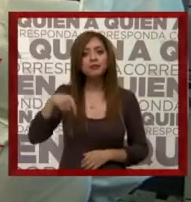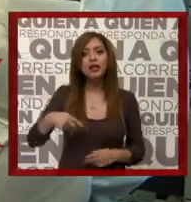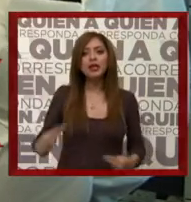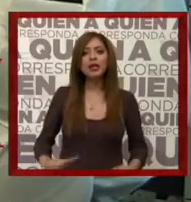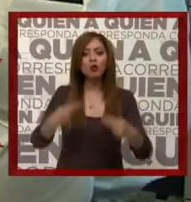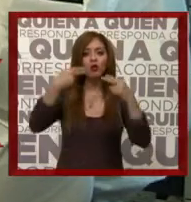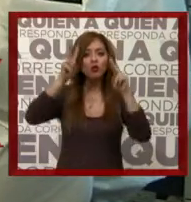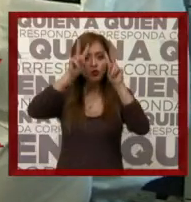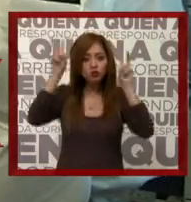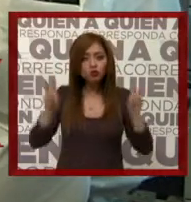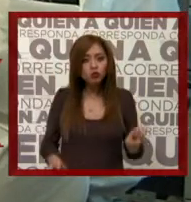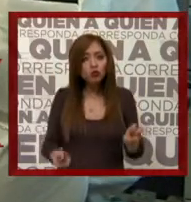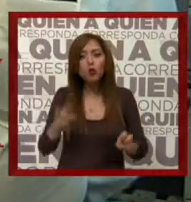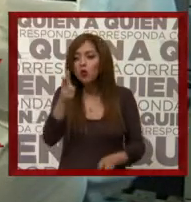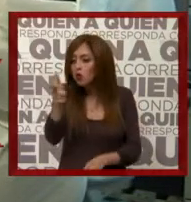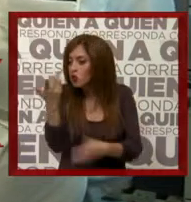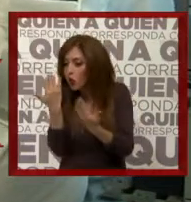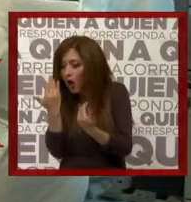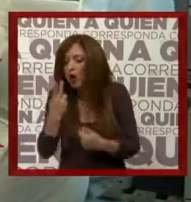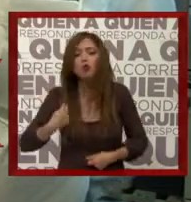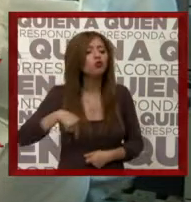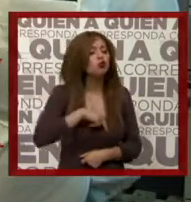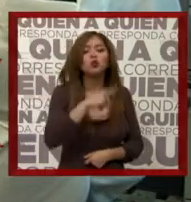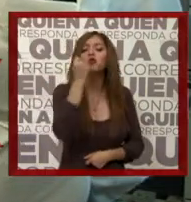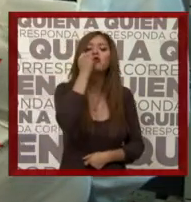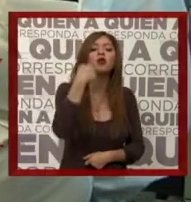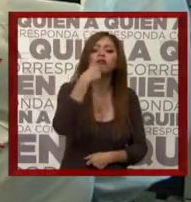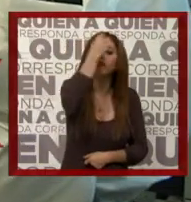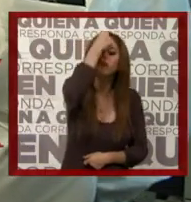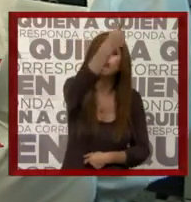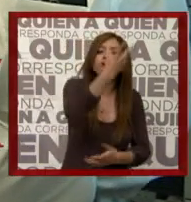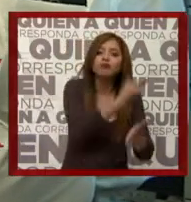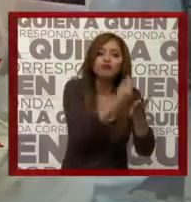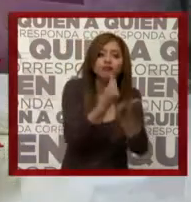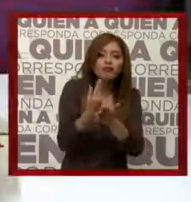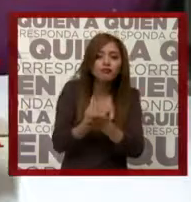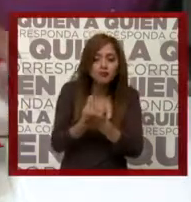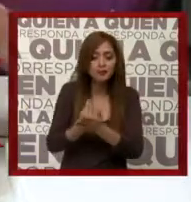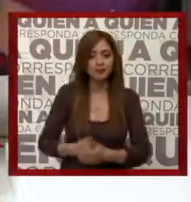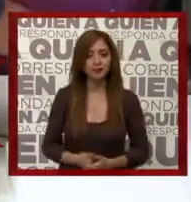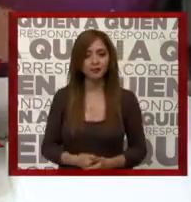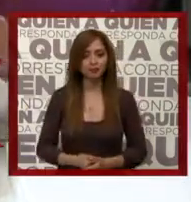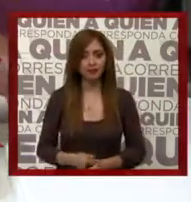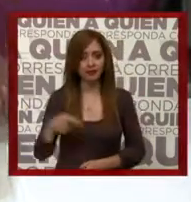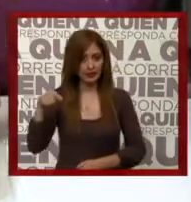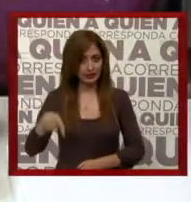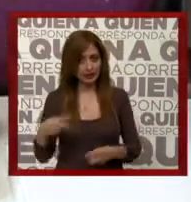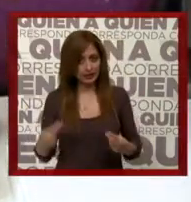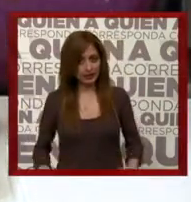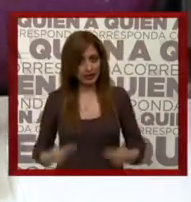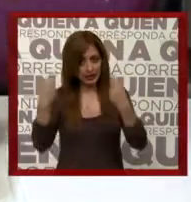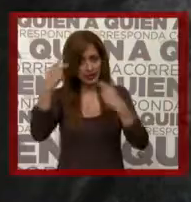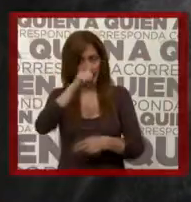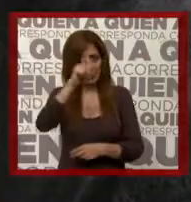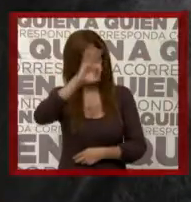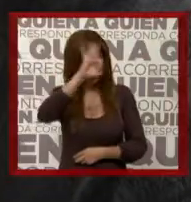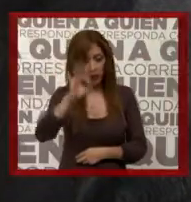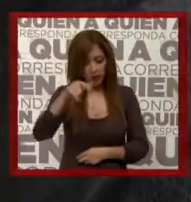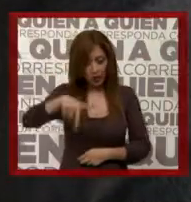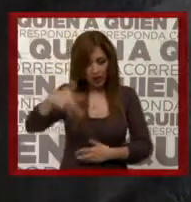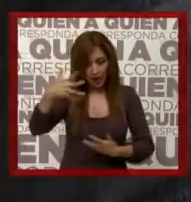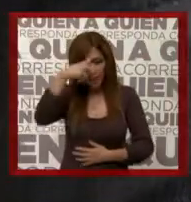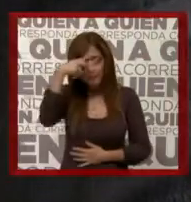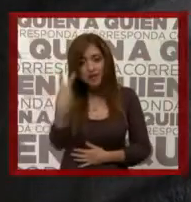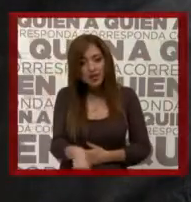es, si no existe, lo inventamos. Pero lo importante es que funcionen las envolturas para regalos. Esta empresa 100% mexicana es un